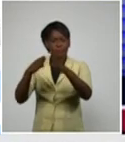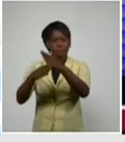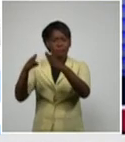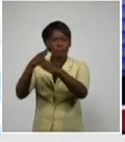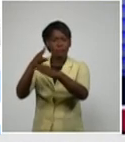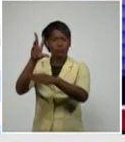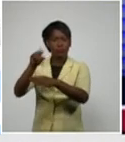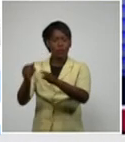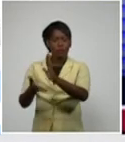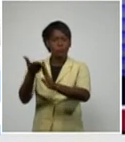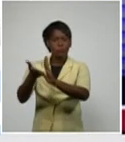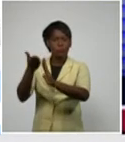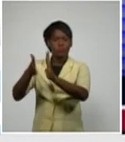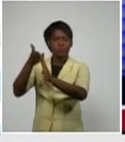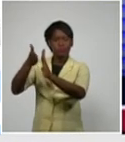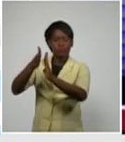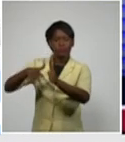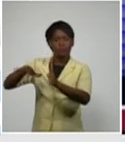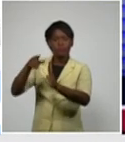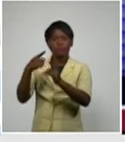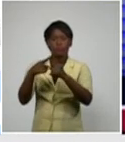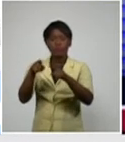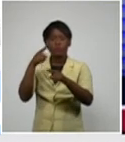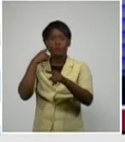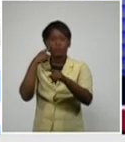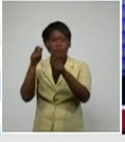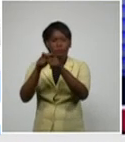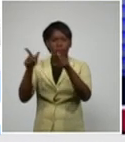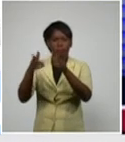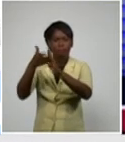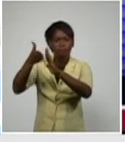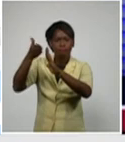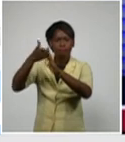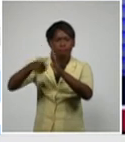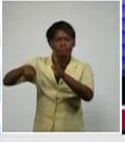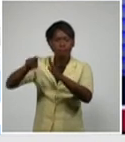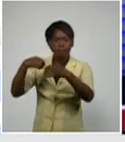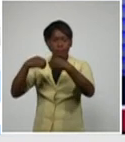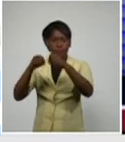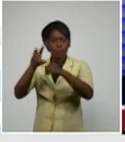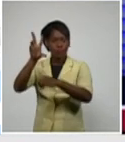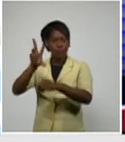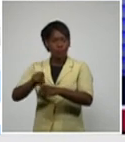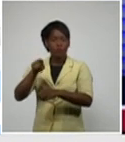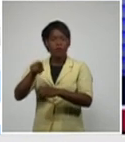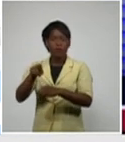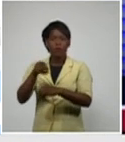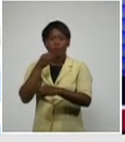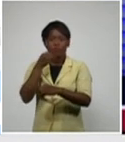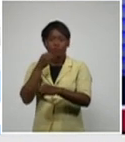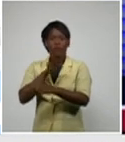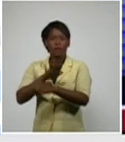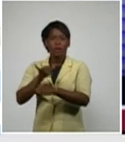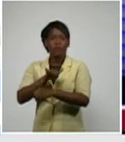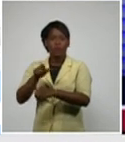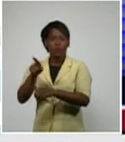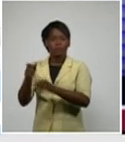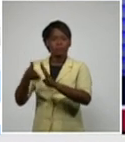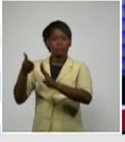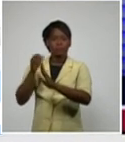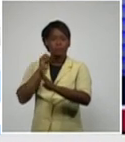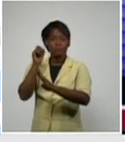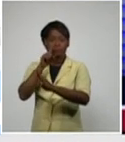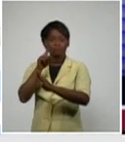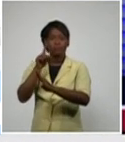de los especialistas, la obra está a más del 80% de ejecución. El nuevo laboratorio contará con la más avanzada tecnología para